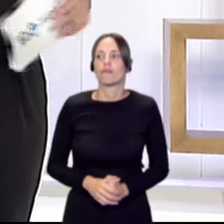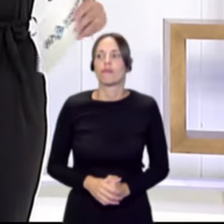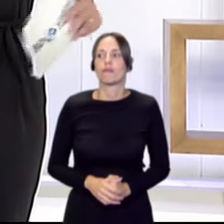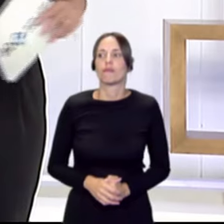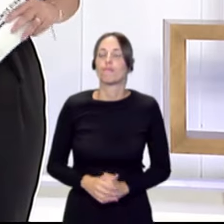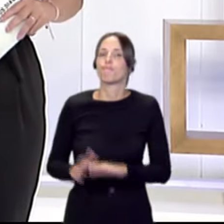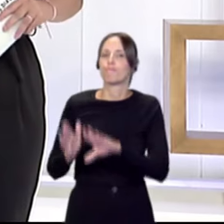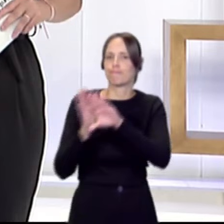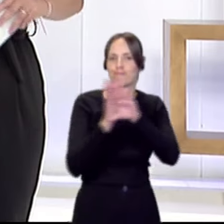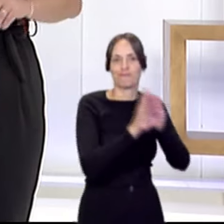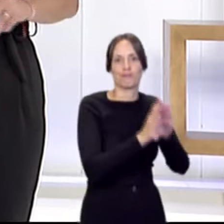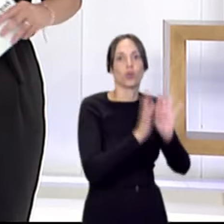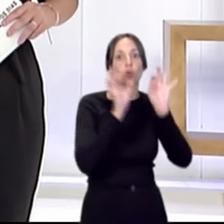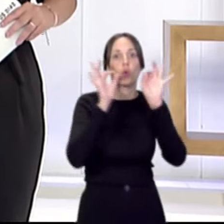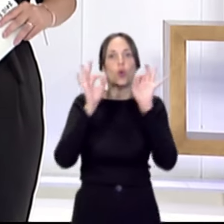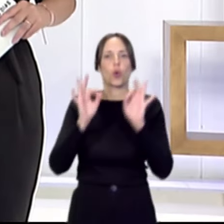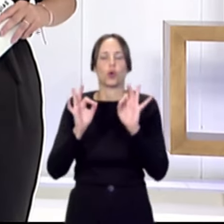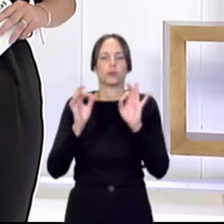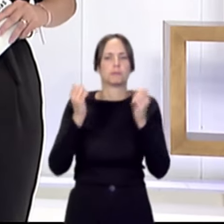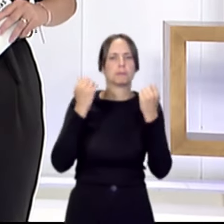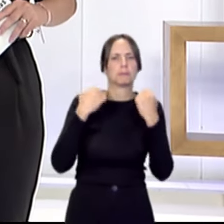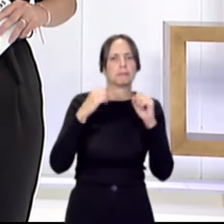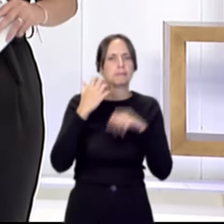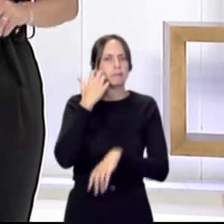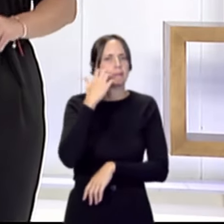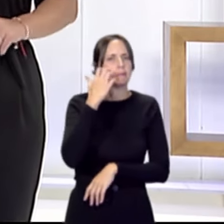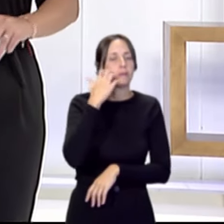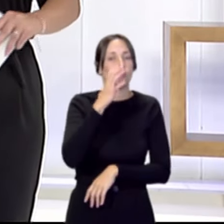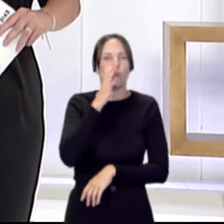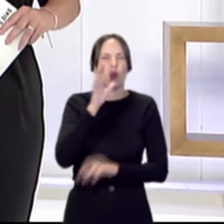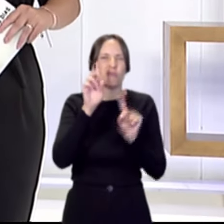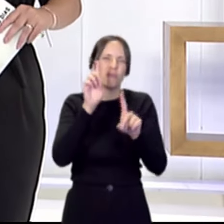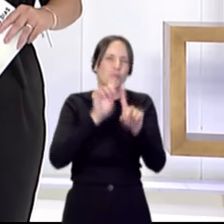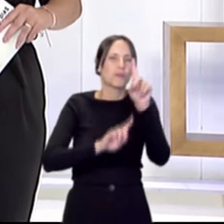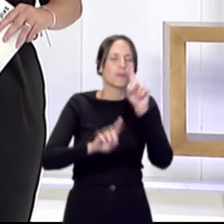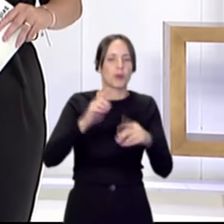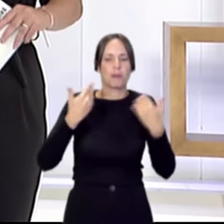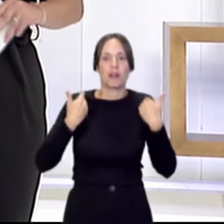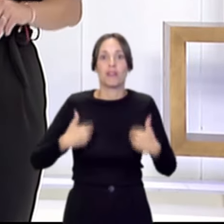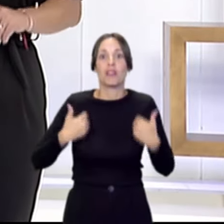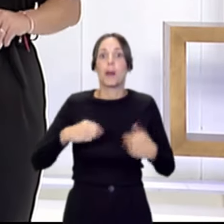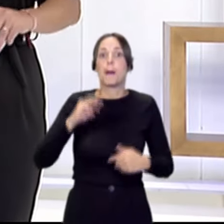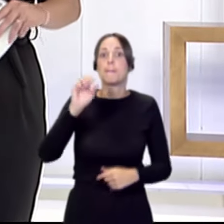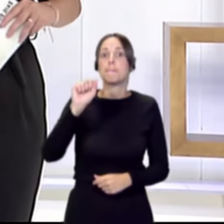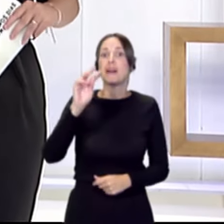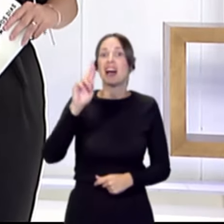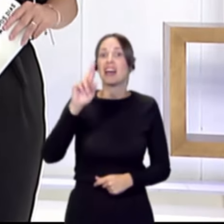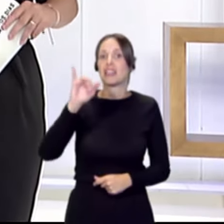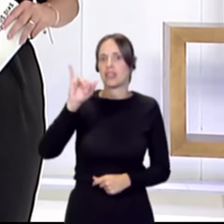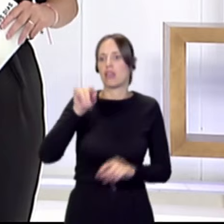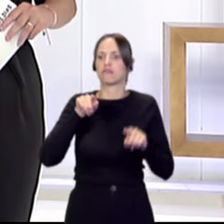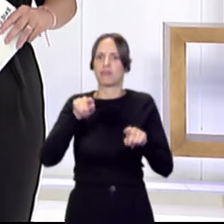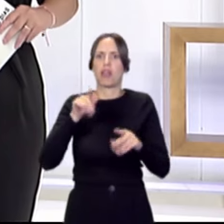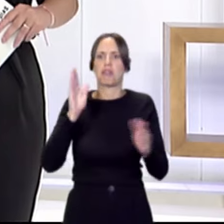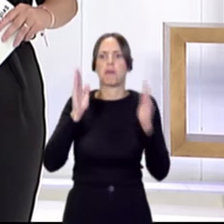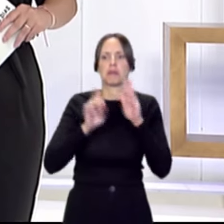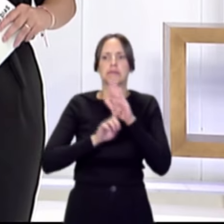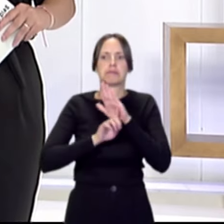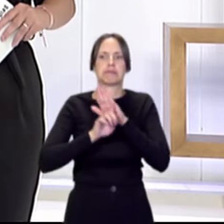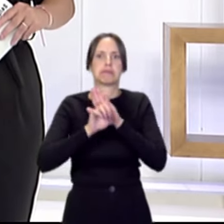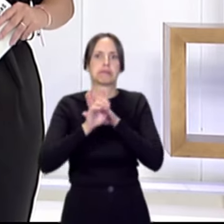Y tras una puesta a punto atípica marcada por los problemas físicos, Patrick Gavira está logrando avanzar en la temporada con